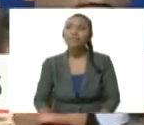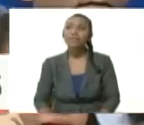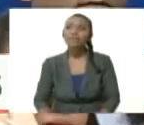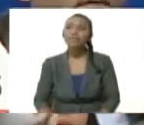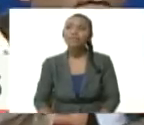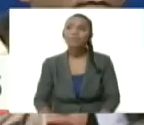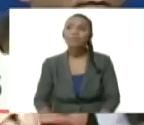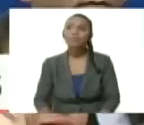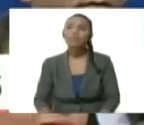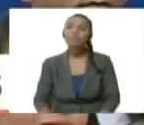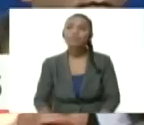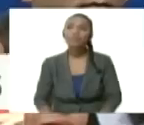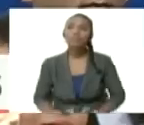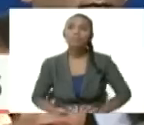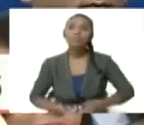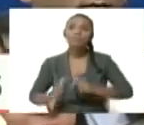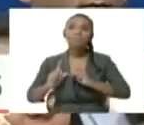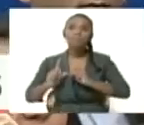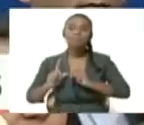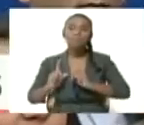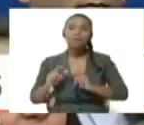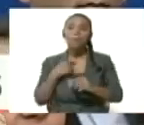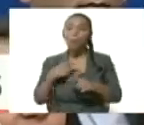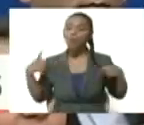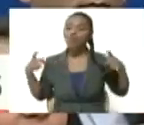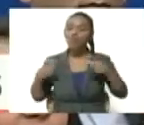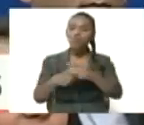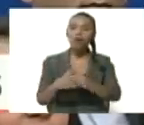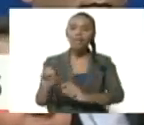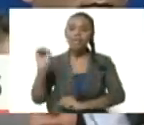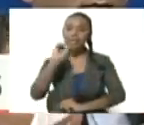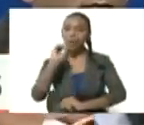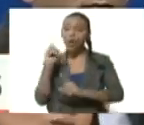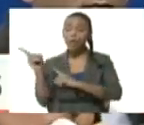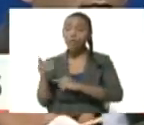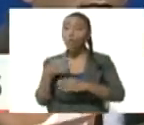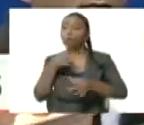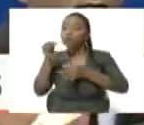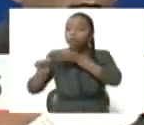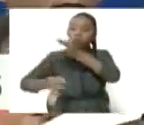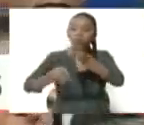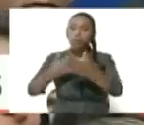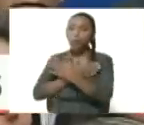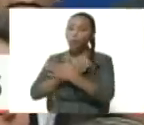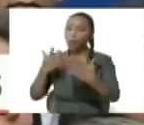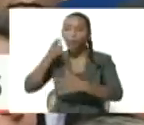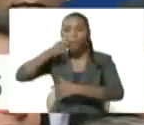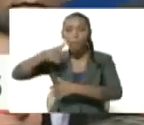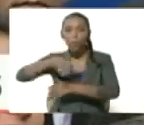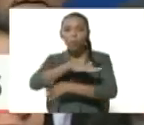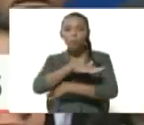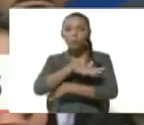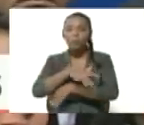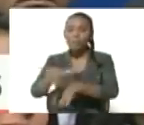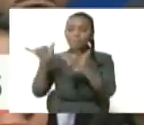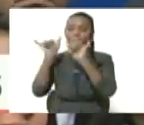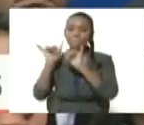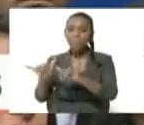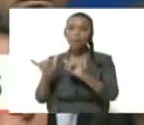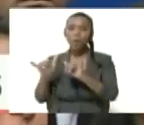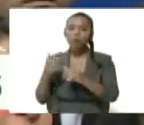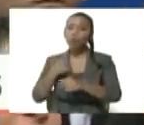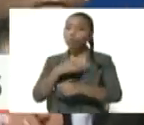altamente productivas y vamos a reducir la evasión a cero para nosotros poner esos discursos a la disposición de nuestro pueblo. Asimismo, nos